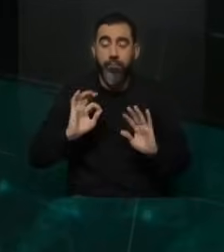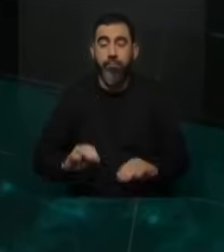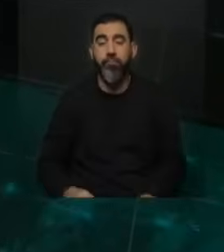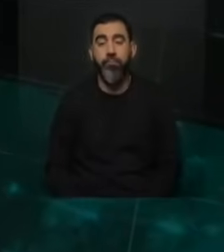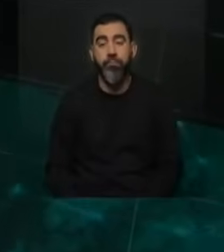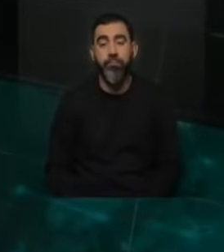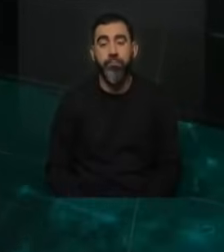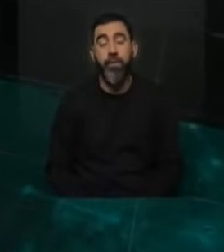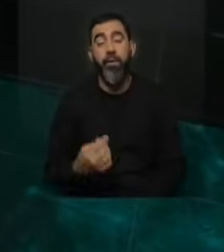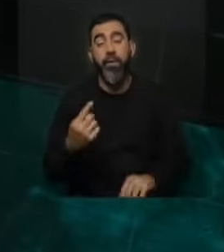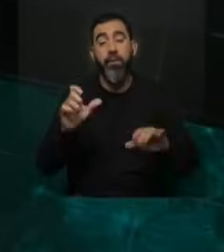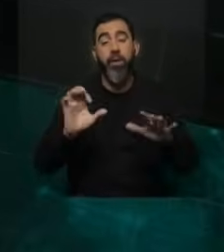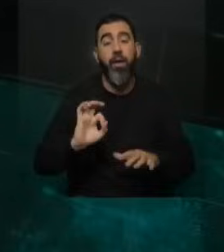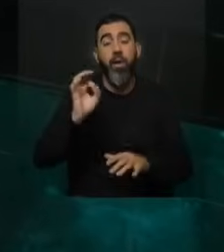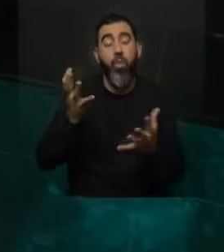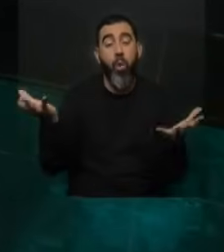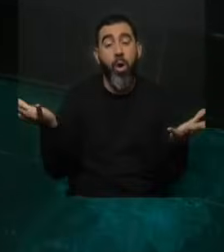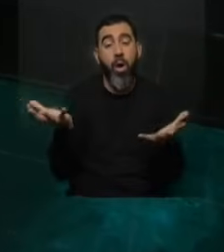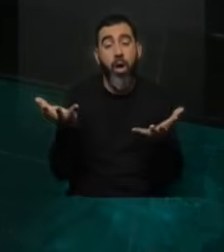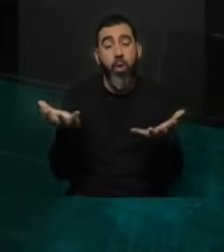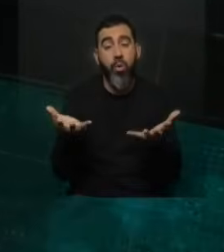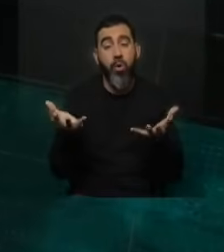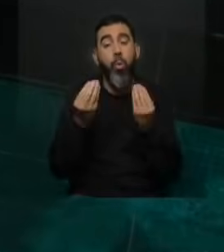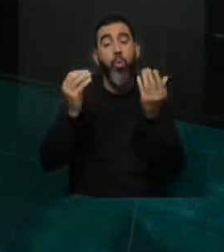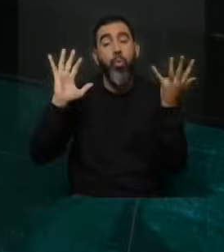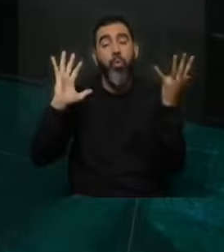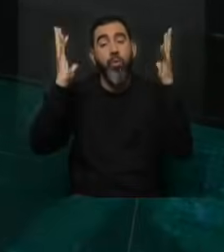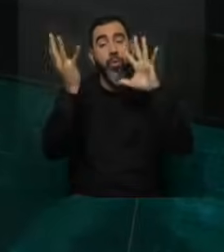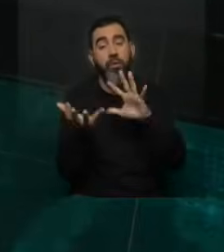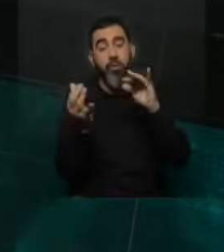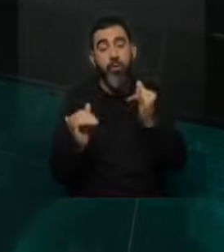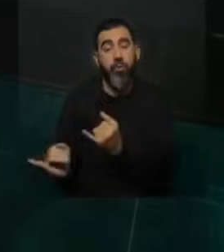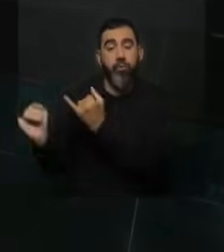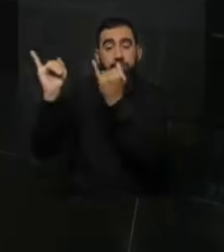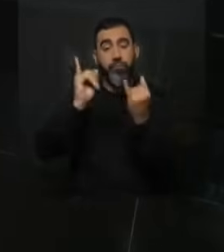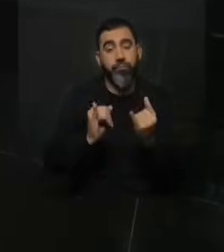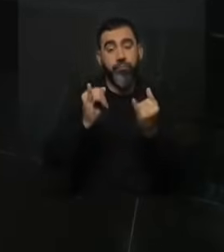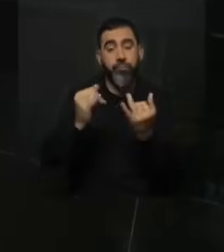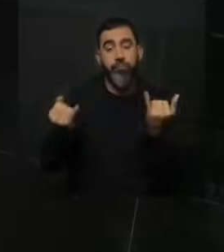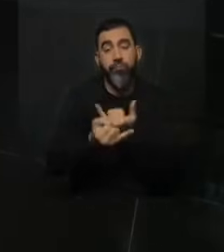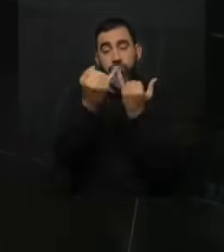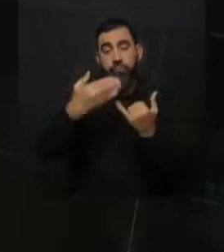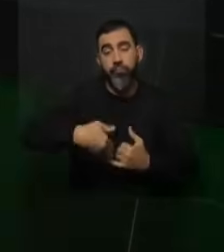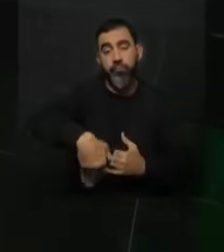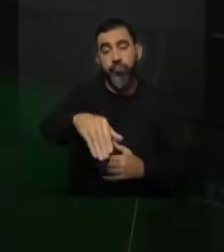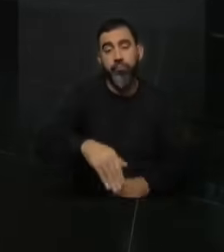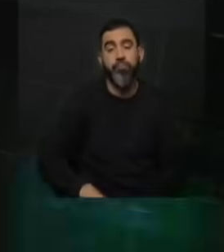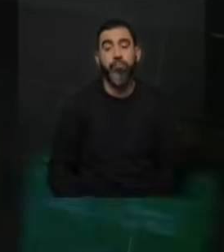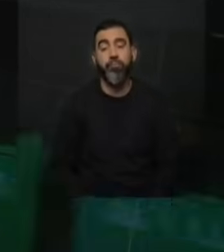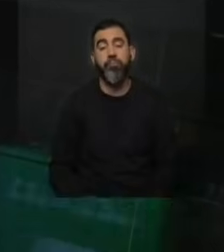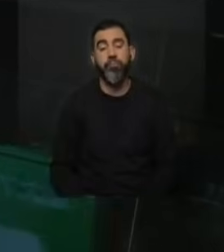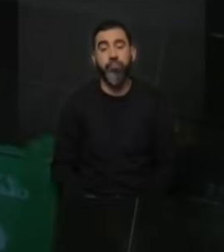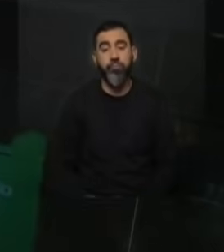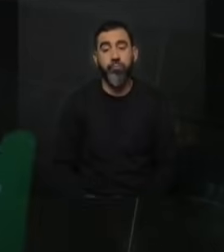dudas Bueno pero 16 gr dice inumet para hoy y vamos a ver qué dice el resto de la jornada en esta mañana